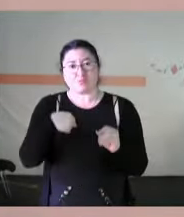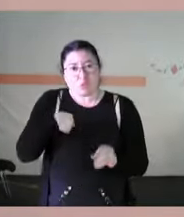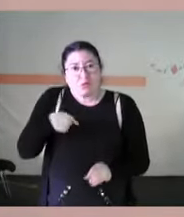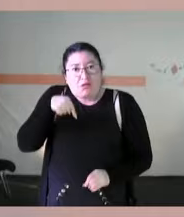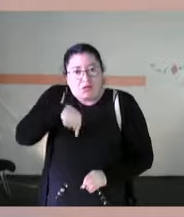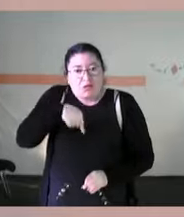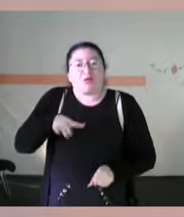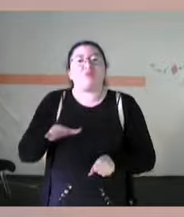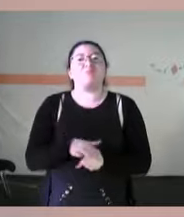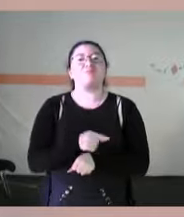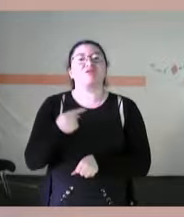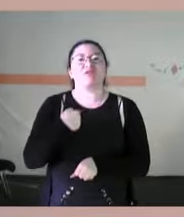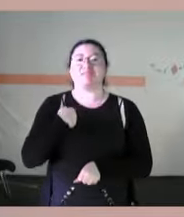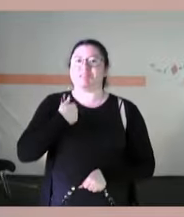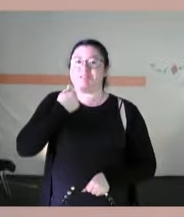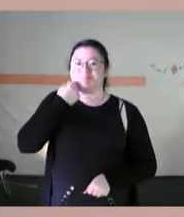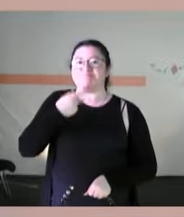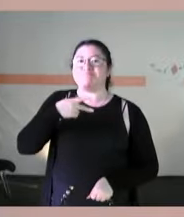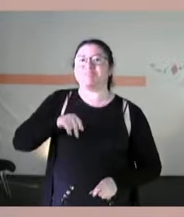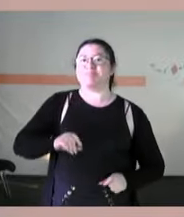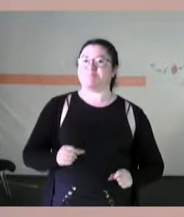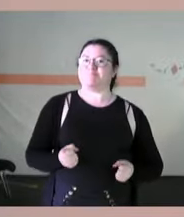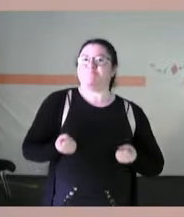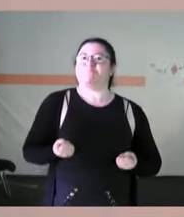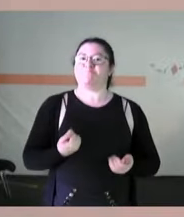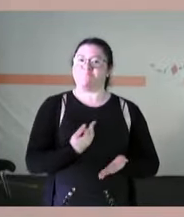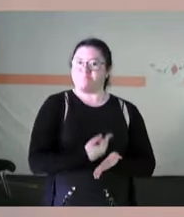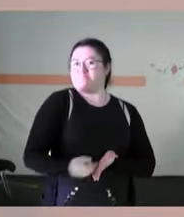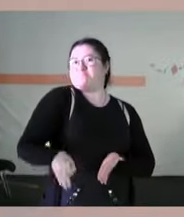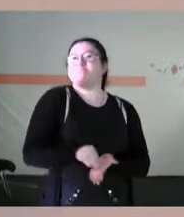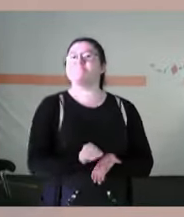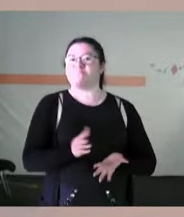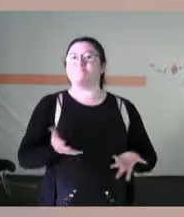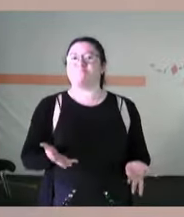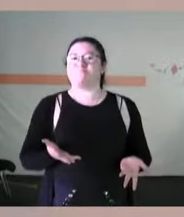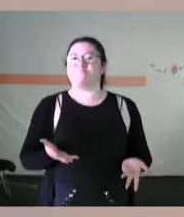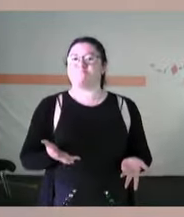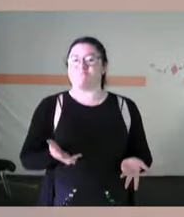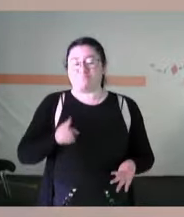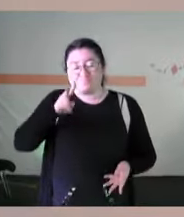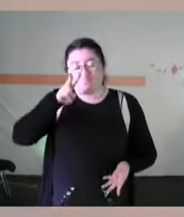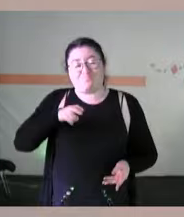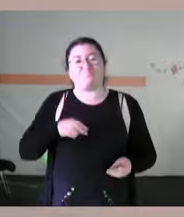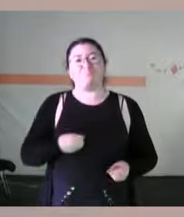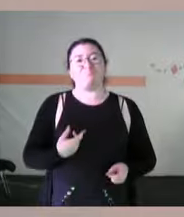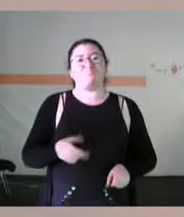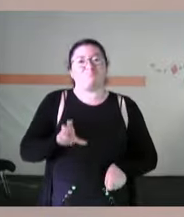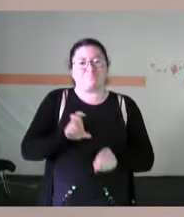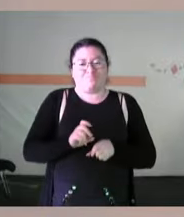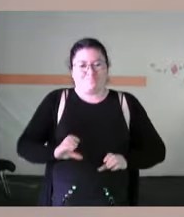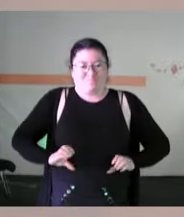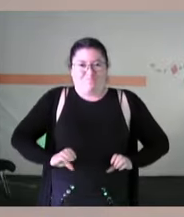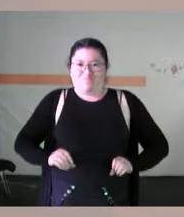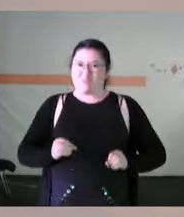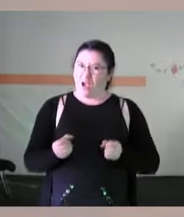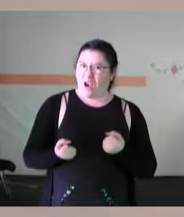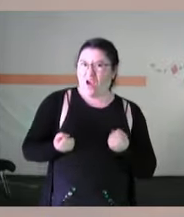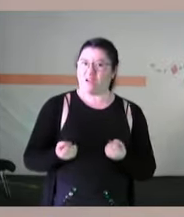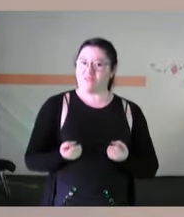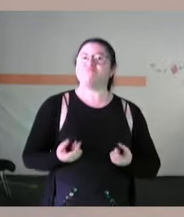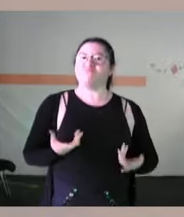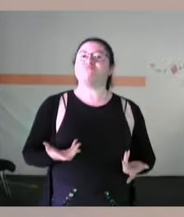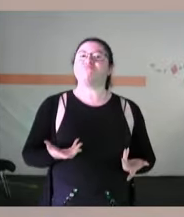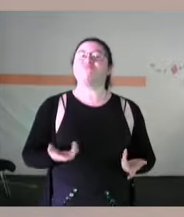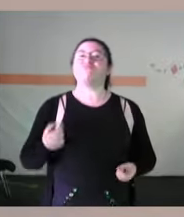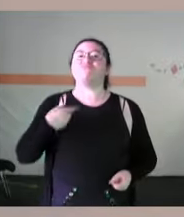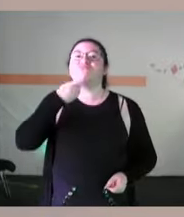simplemente porque tuve los ovarios, muy grandes, sí, pero los tuve, de